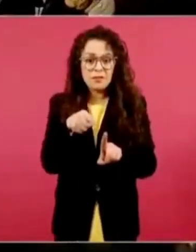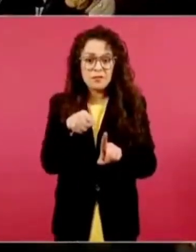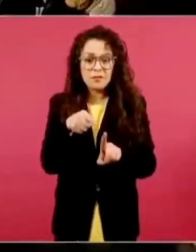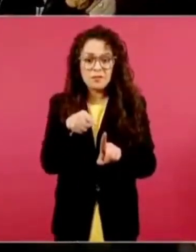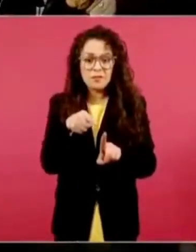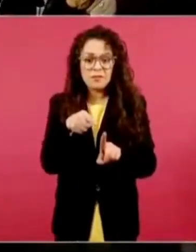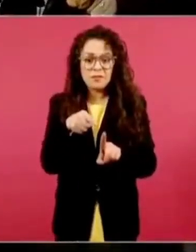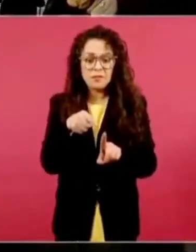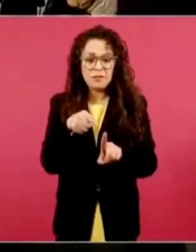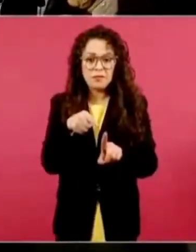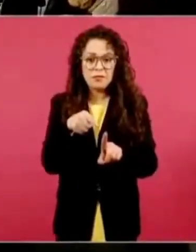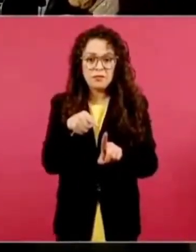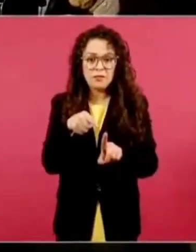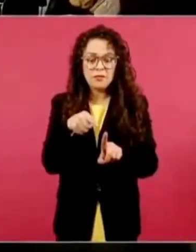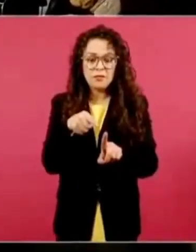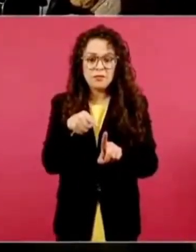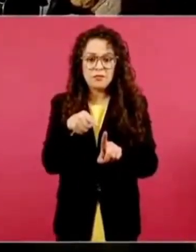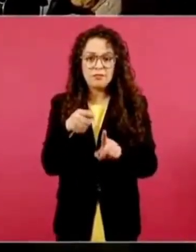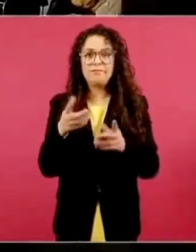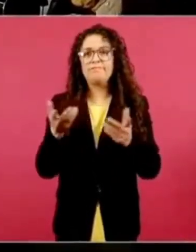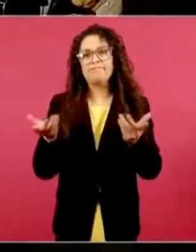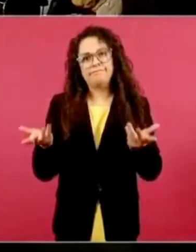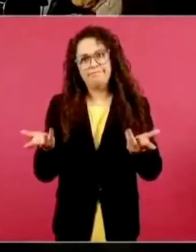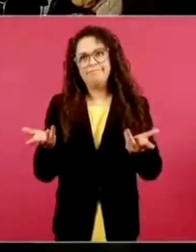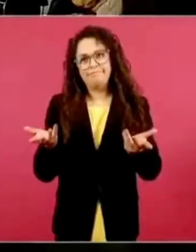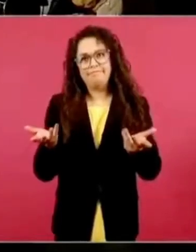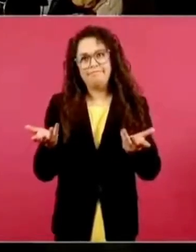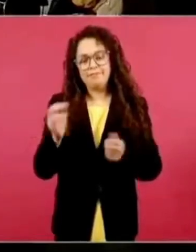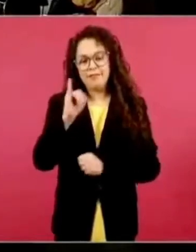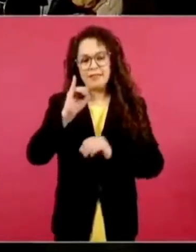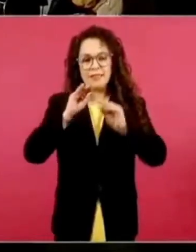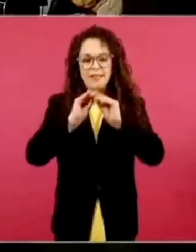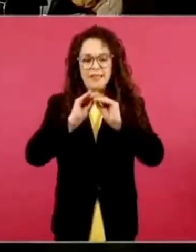Entonces, pues es entendible